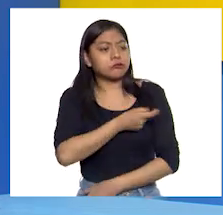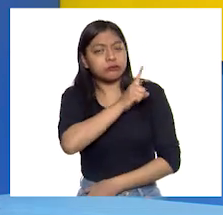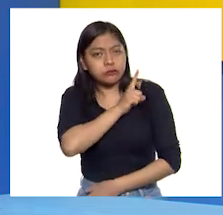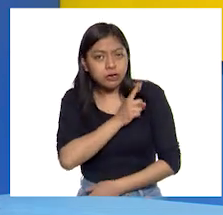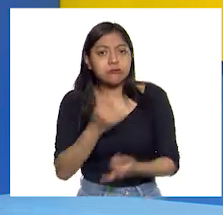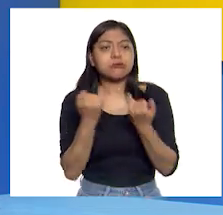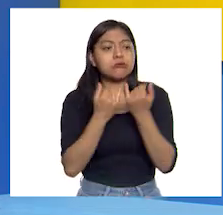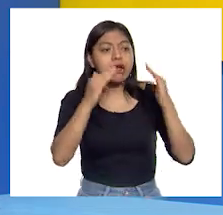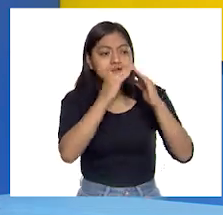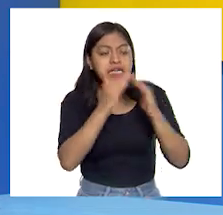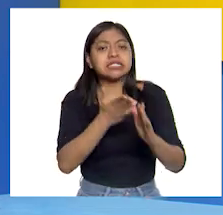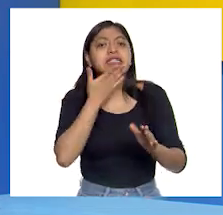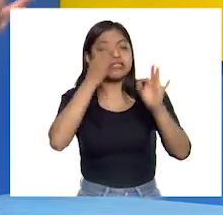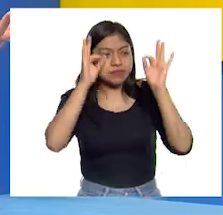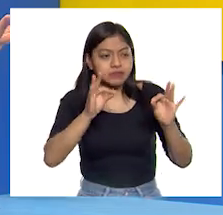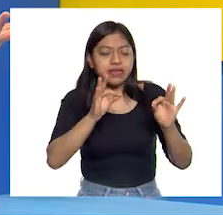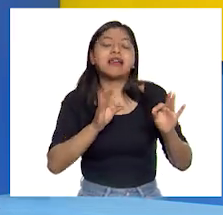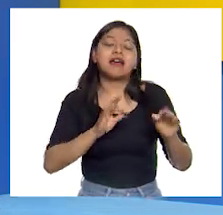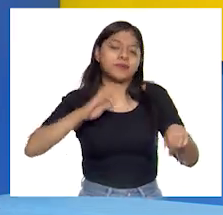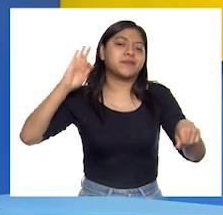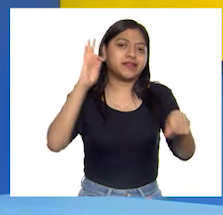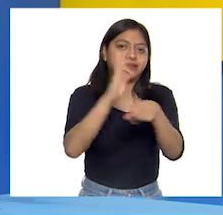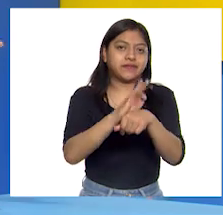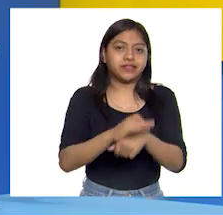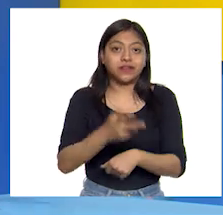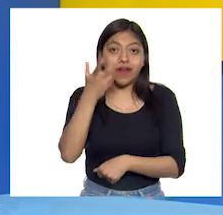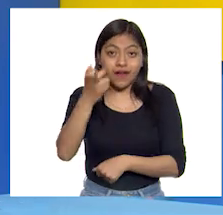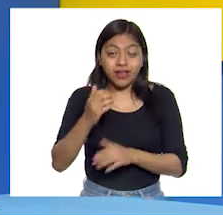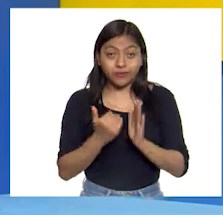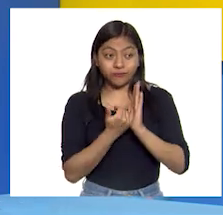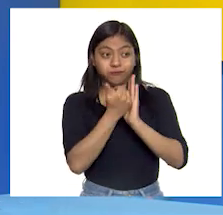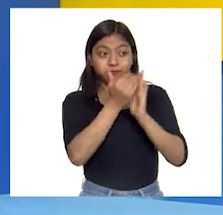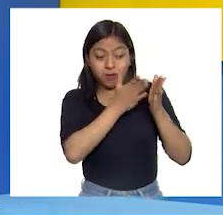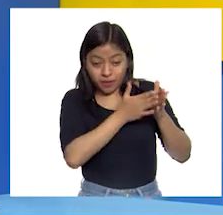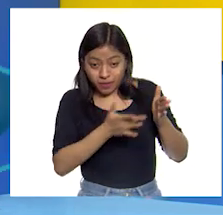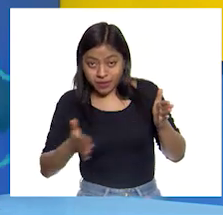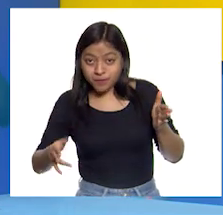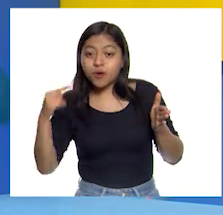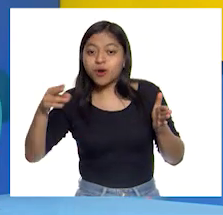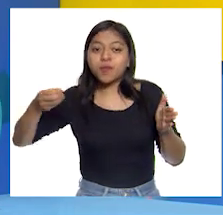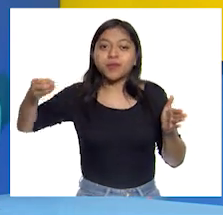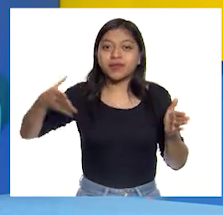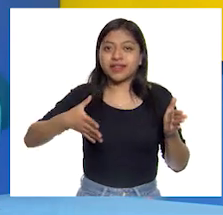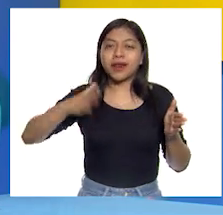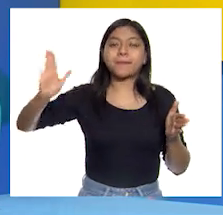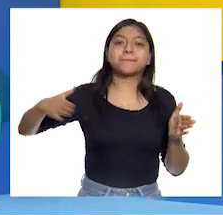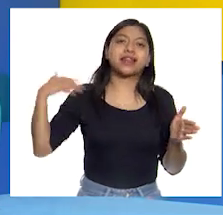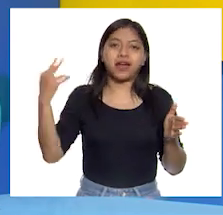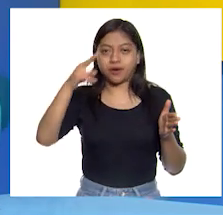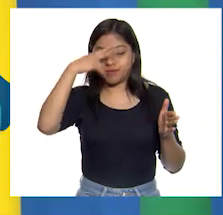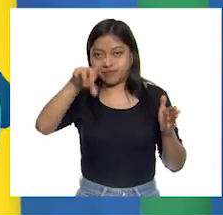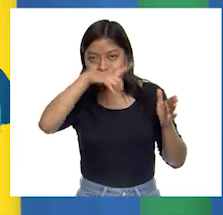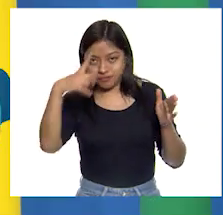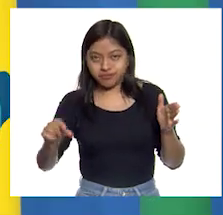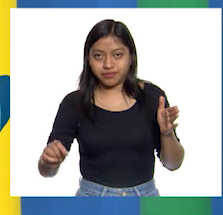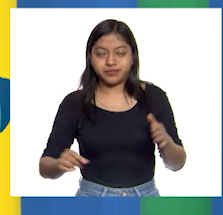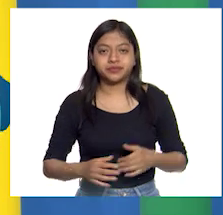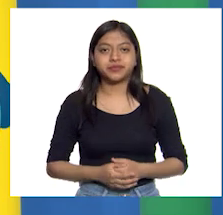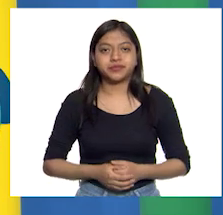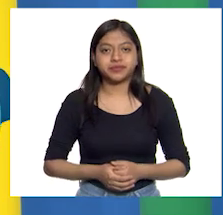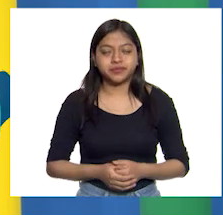procesos económicos, pero además asumió la función de un Estado benefactor, porque para sostener el proceso de